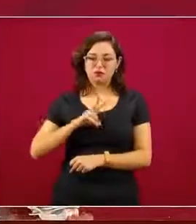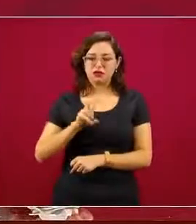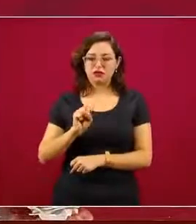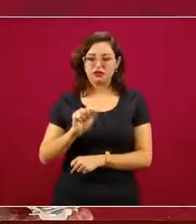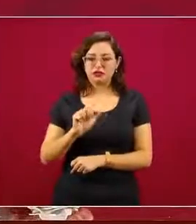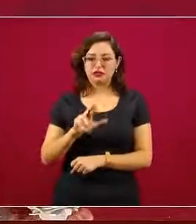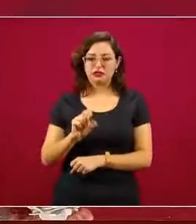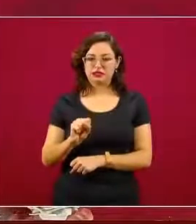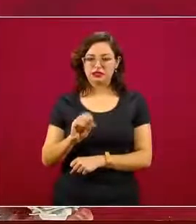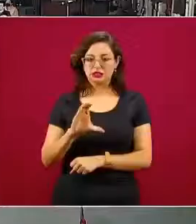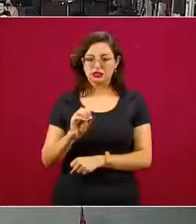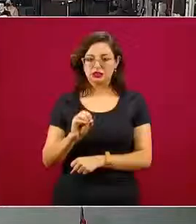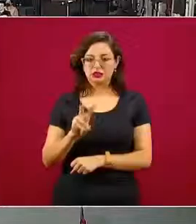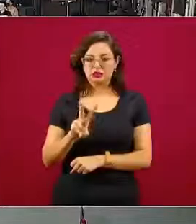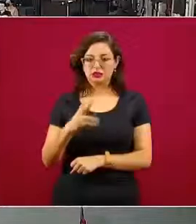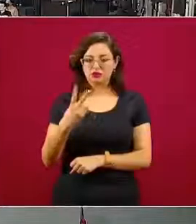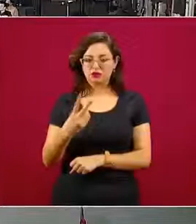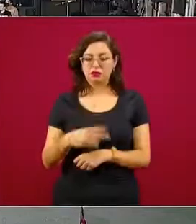SARS-CoV-2.